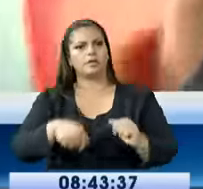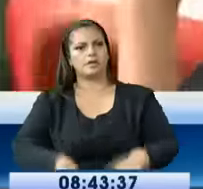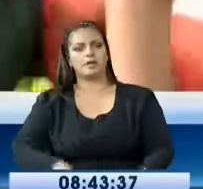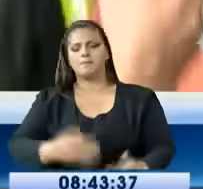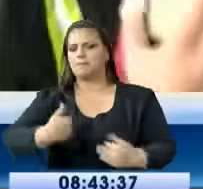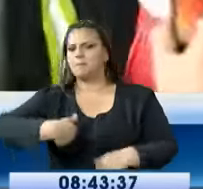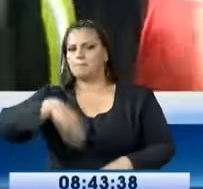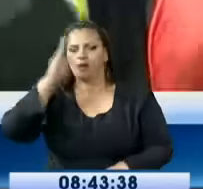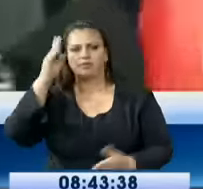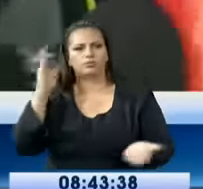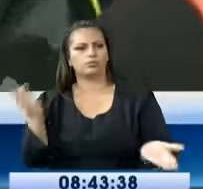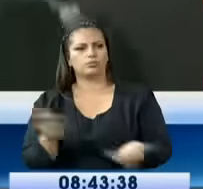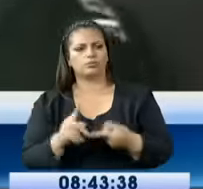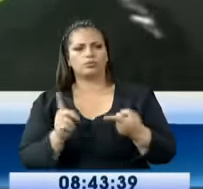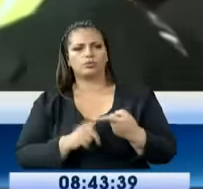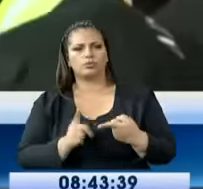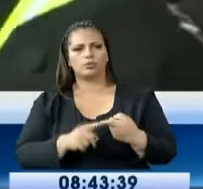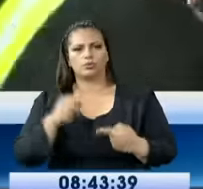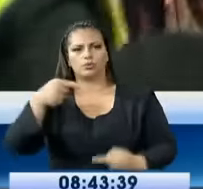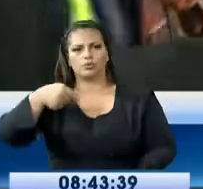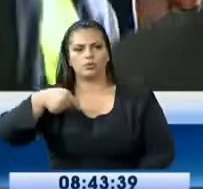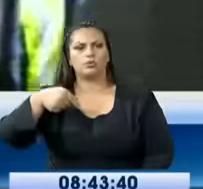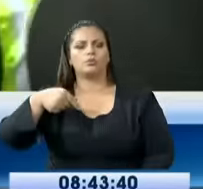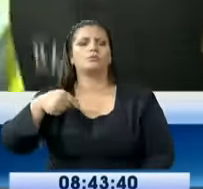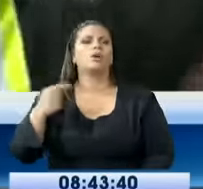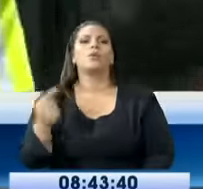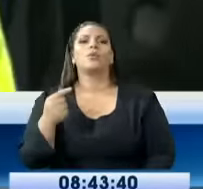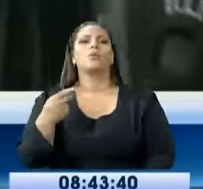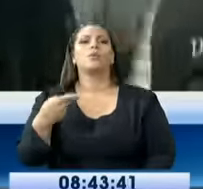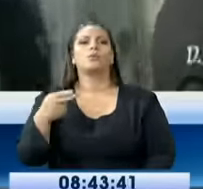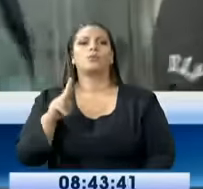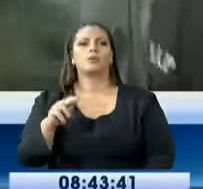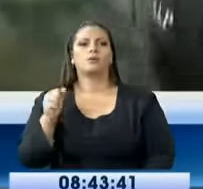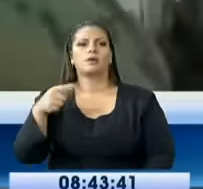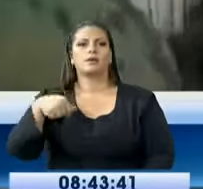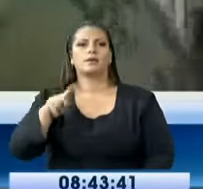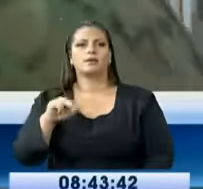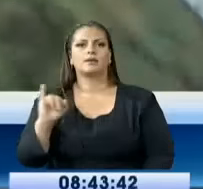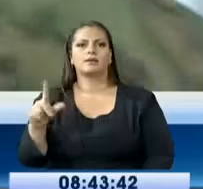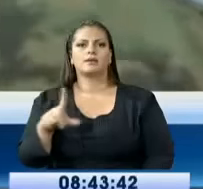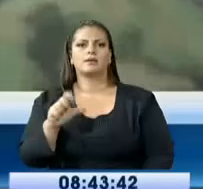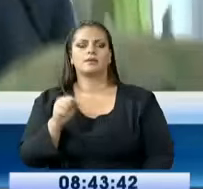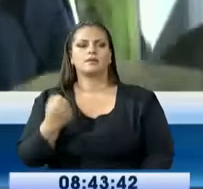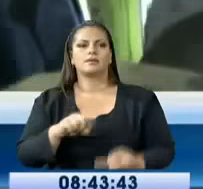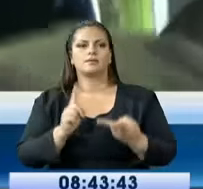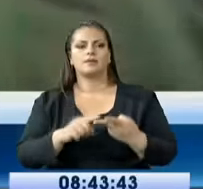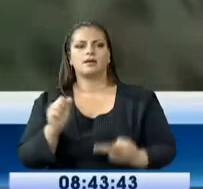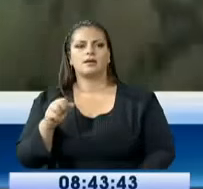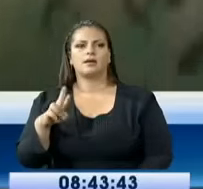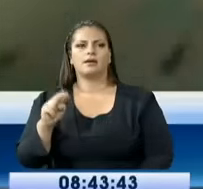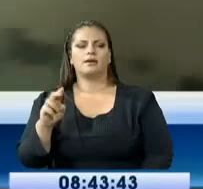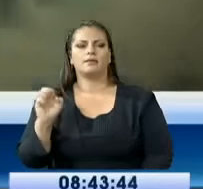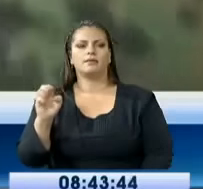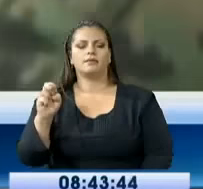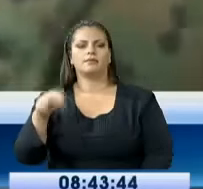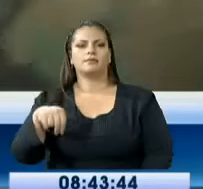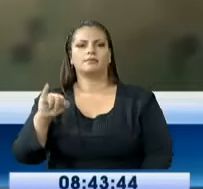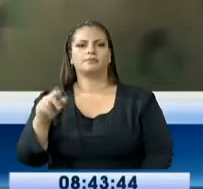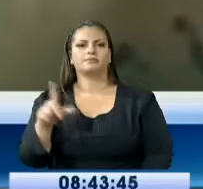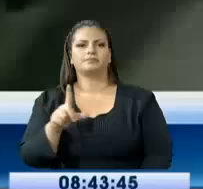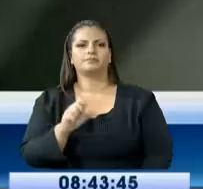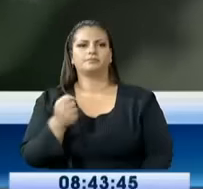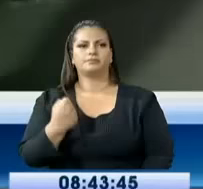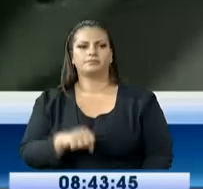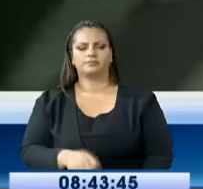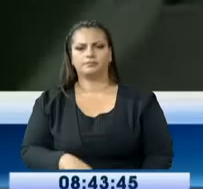Arenillas, ya que son los cantones fronterizos. Lo que venían esos bultos es ropa, ¿no? Claro, los bultos de ropa